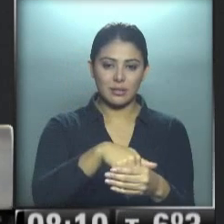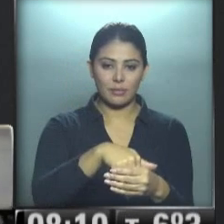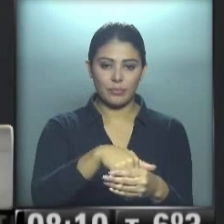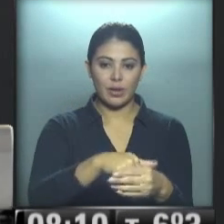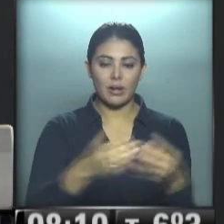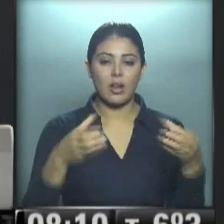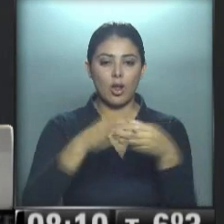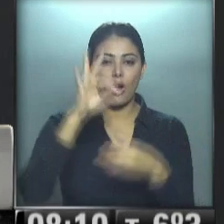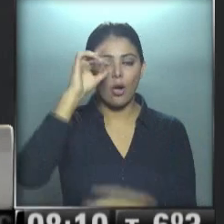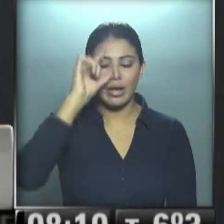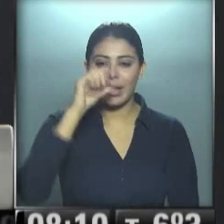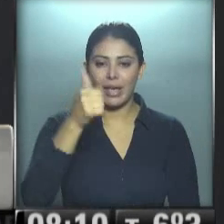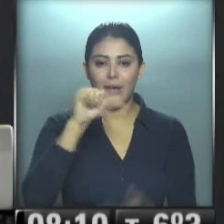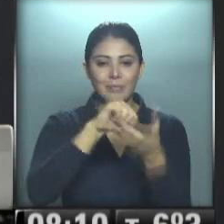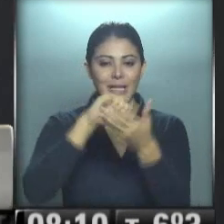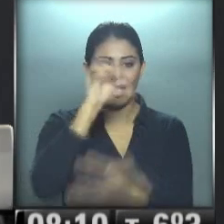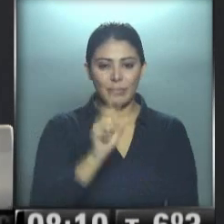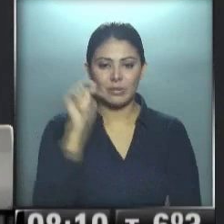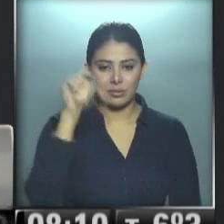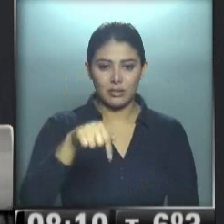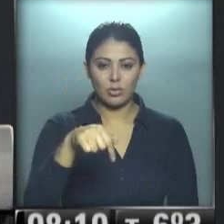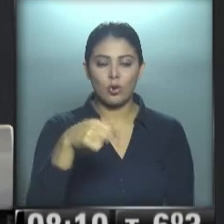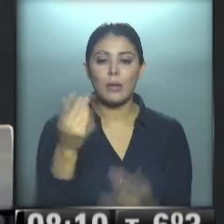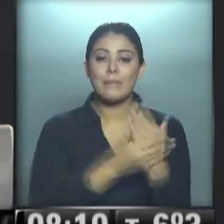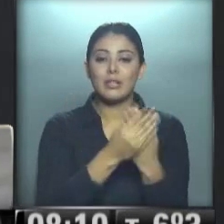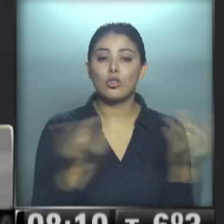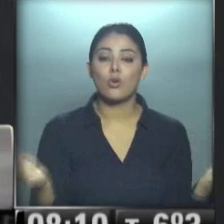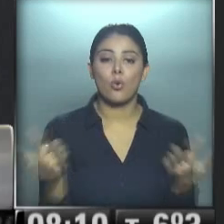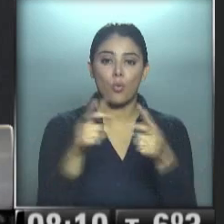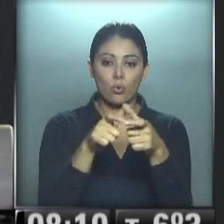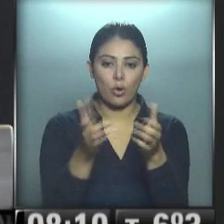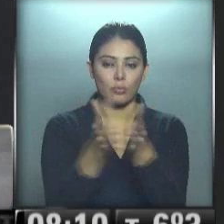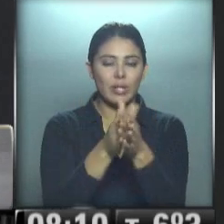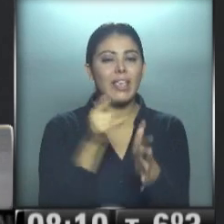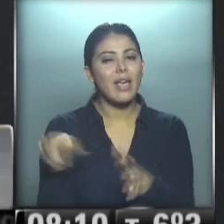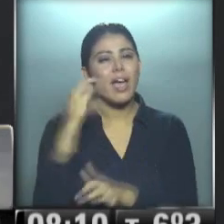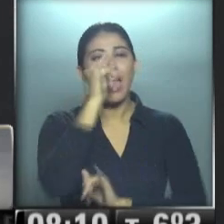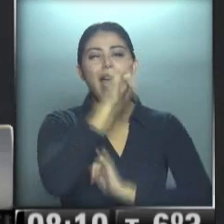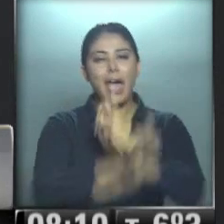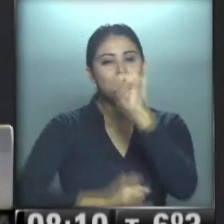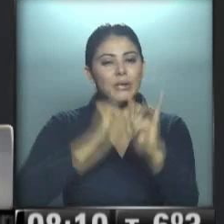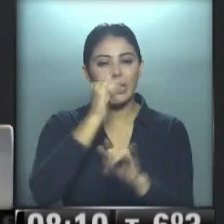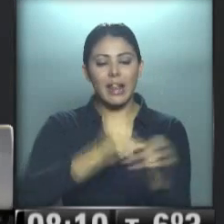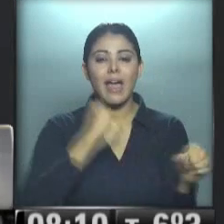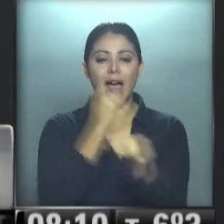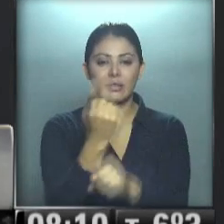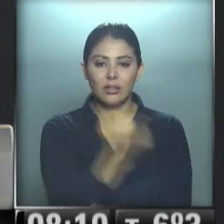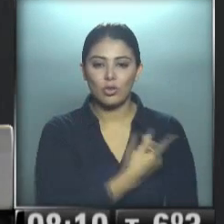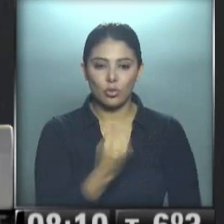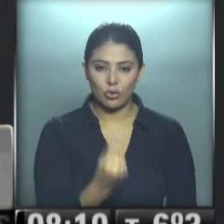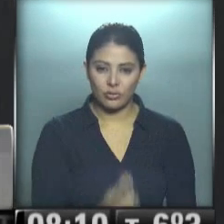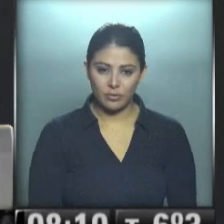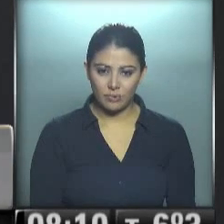la organización de estados américanos en la reunión de ministros con el objeto de explicar los alcances de